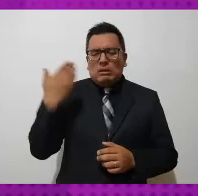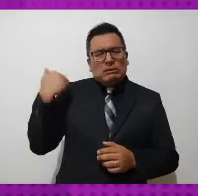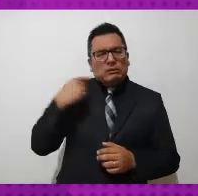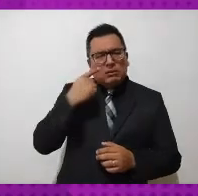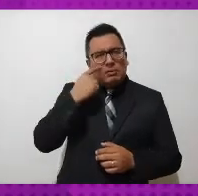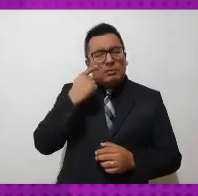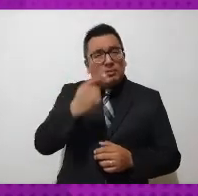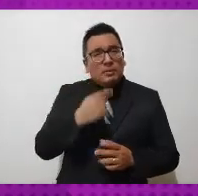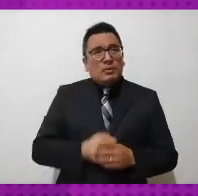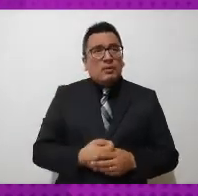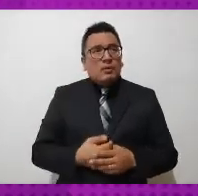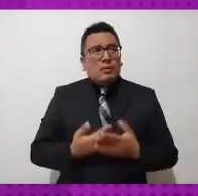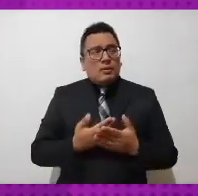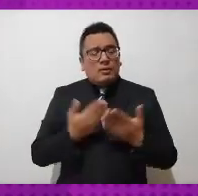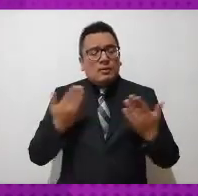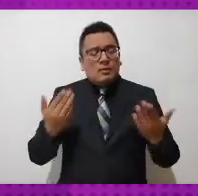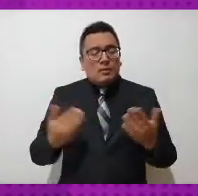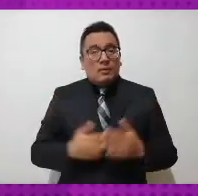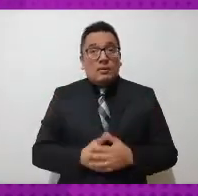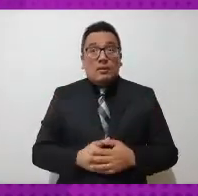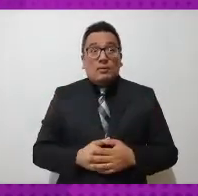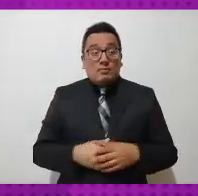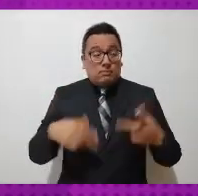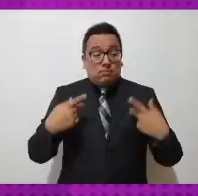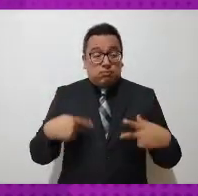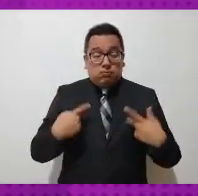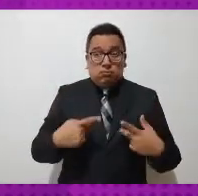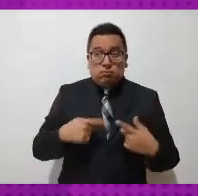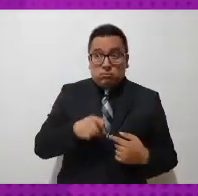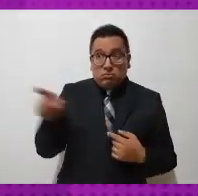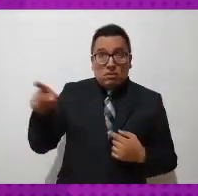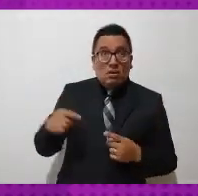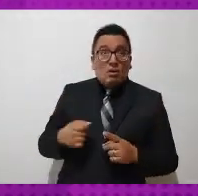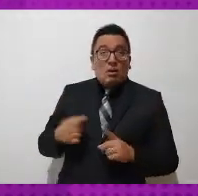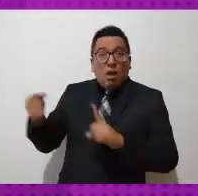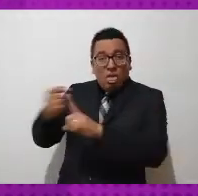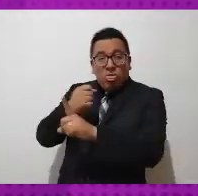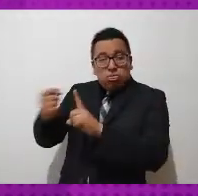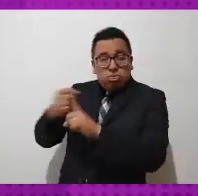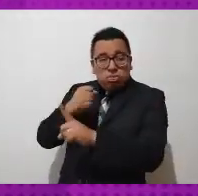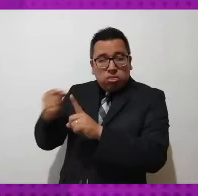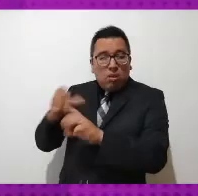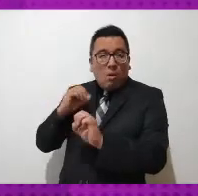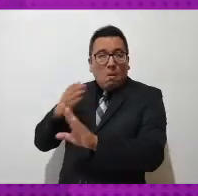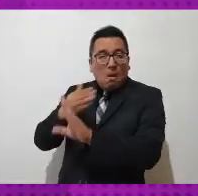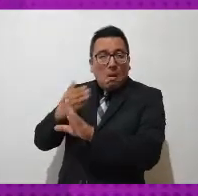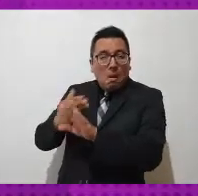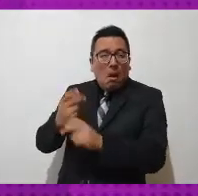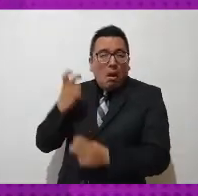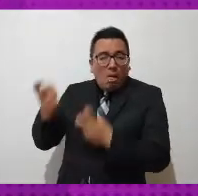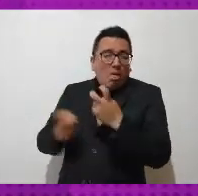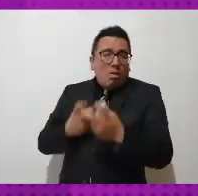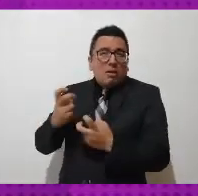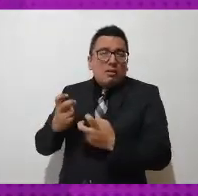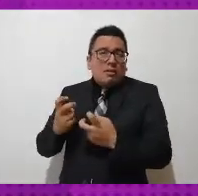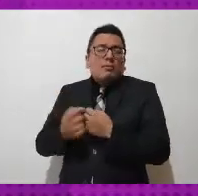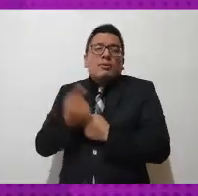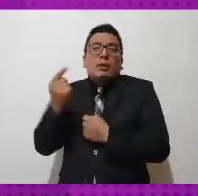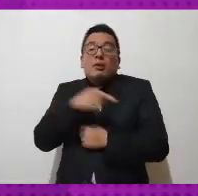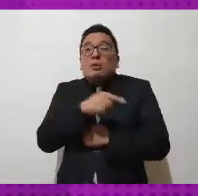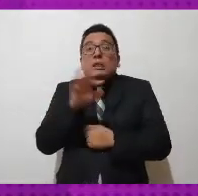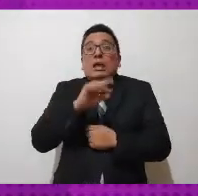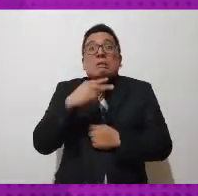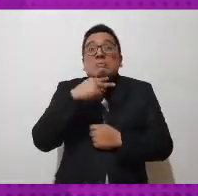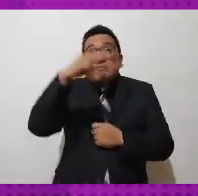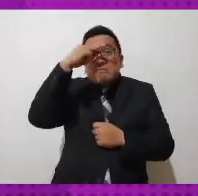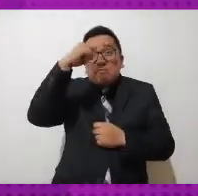que mucha gente que ejerce violencia lo hace porque no entiende qué es la violencia. Y entonces consideran que la